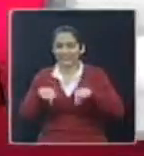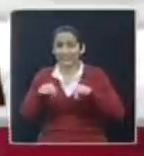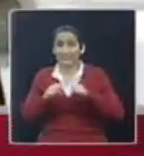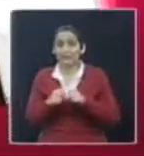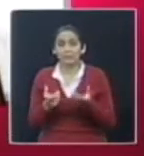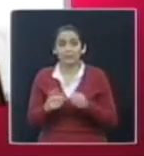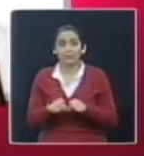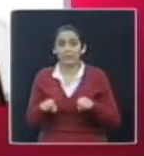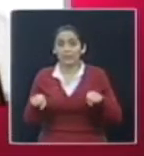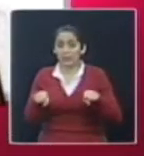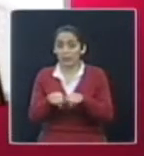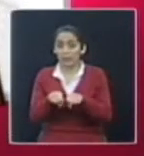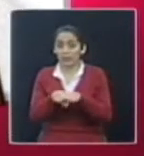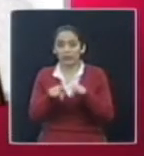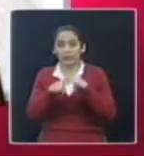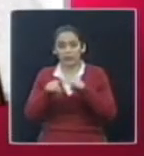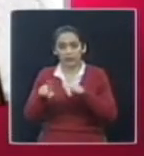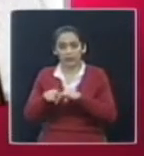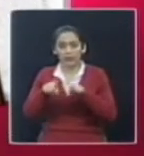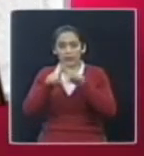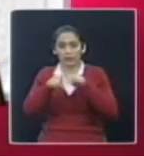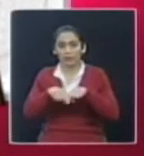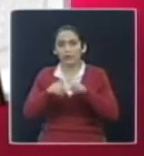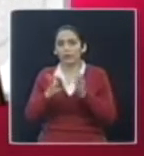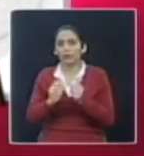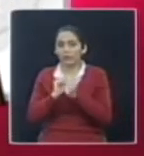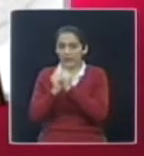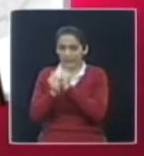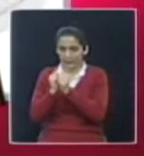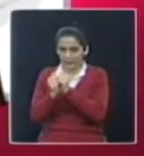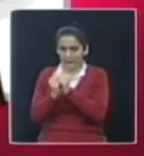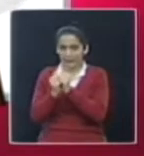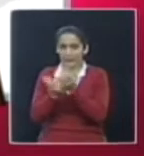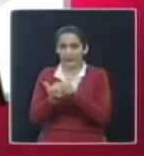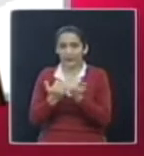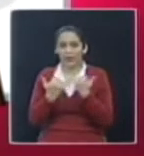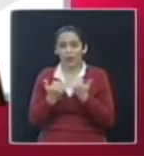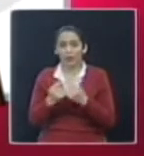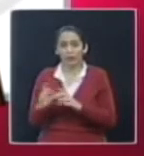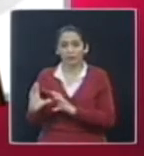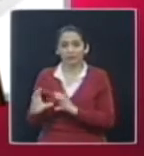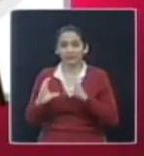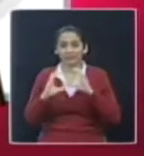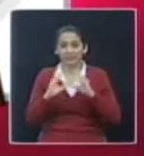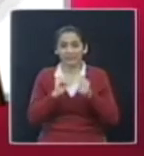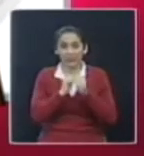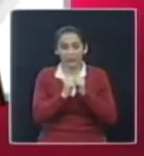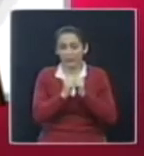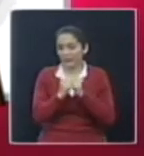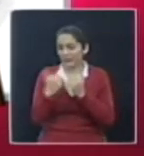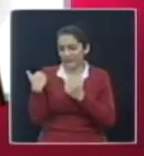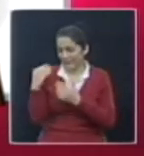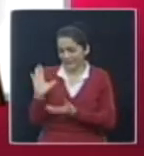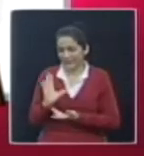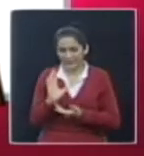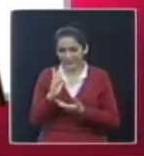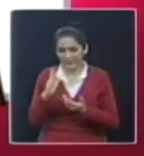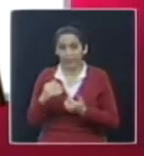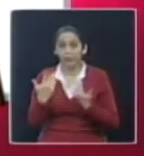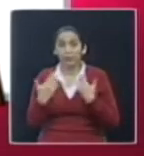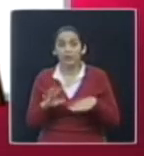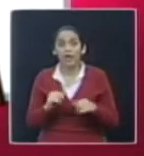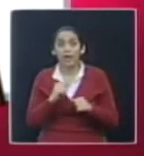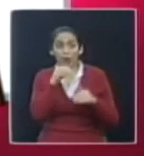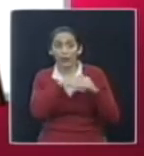diferentes productos. Tenemos estilos de sports, como, bueno, en este momento no les pude traer los modelos de sports, pero también tenemos los de back to school, que